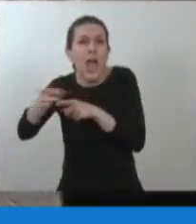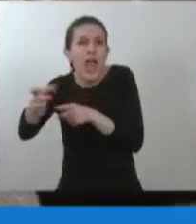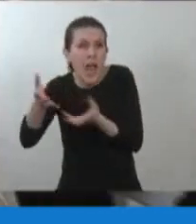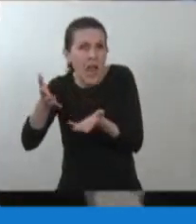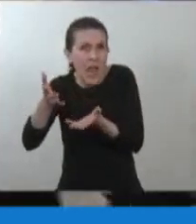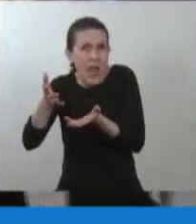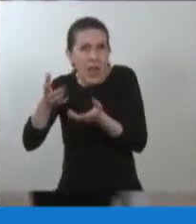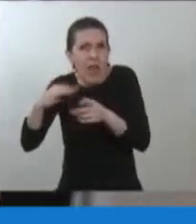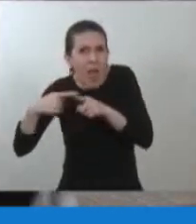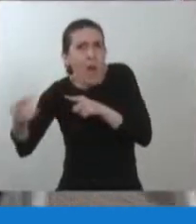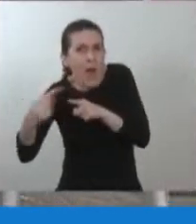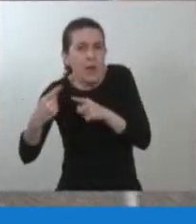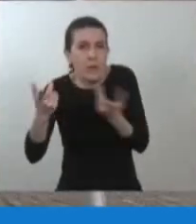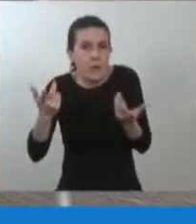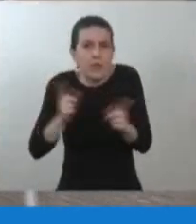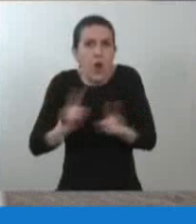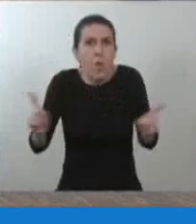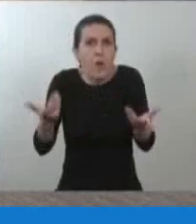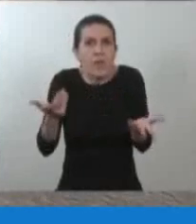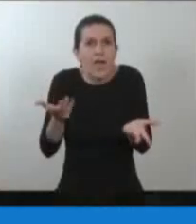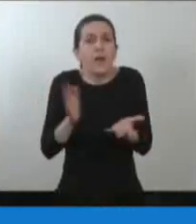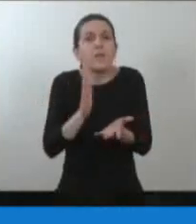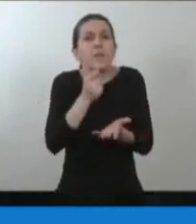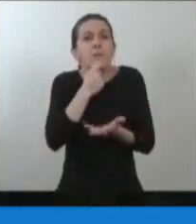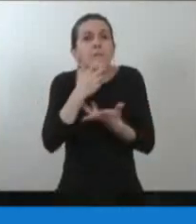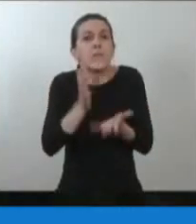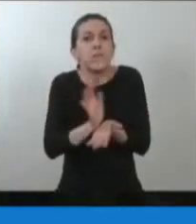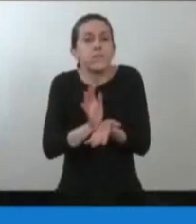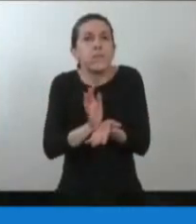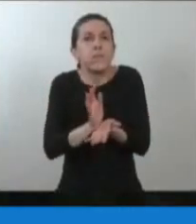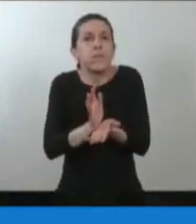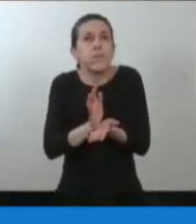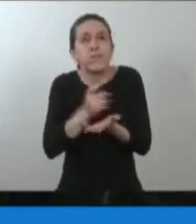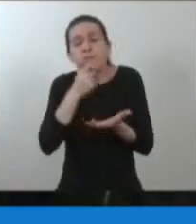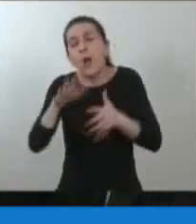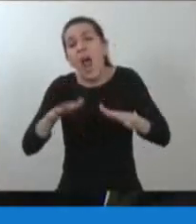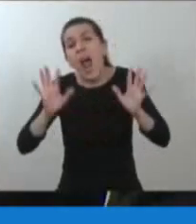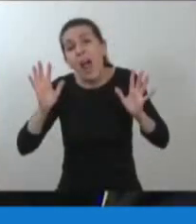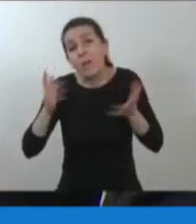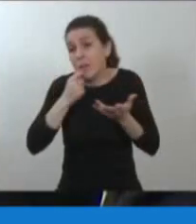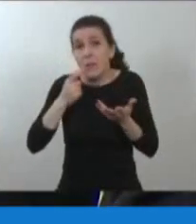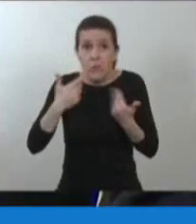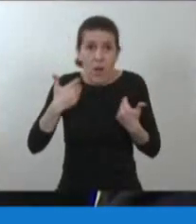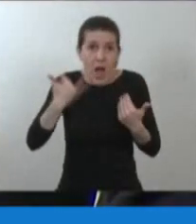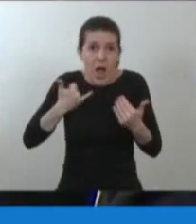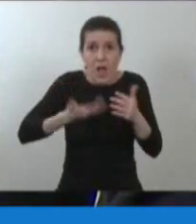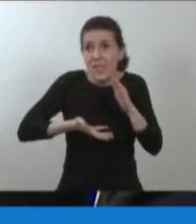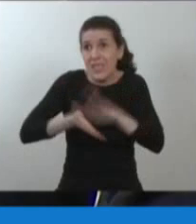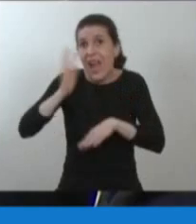posible que alguien encuentre a veces la muerte